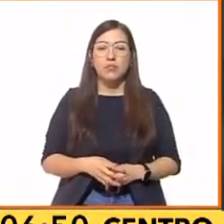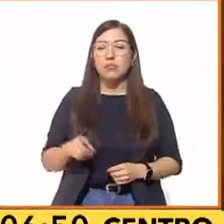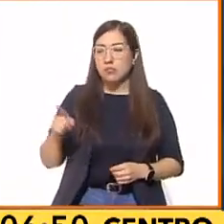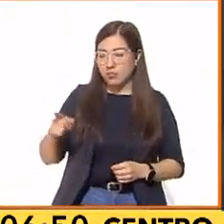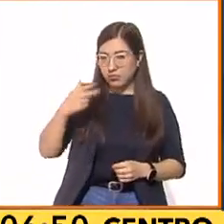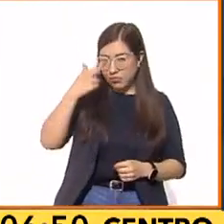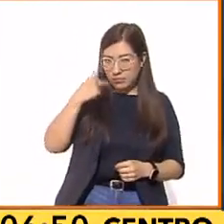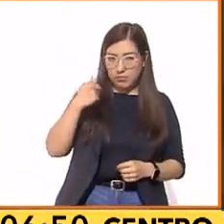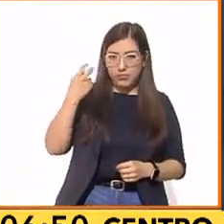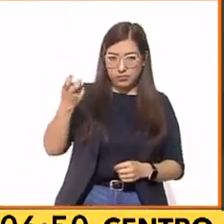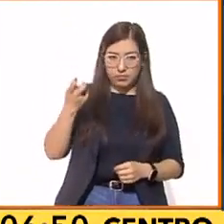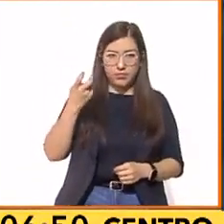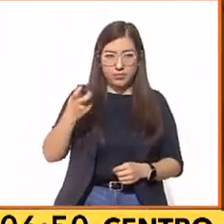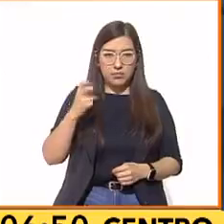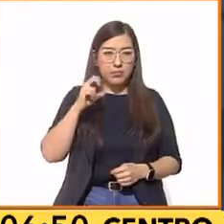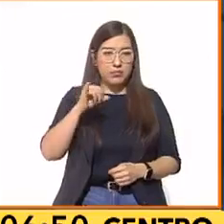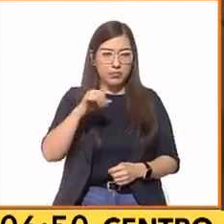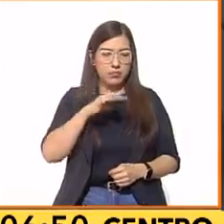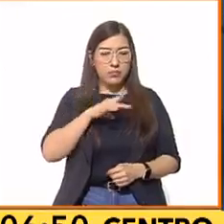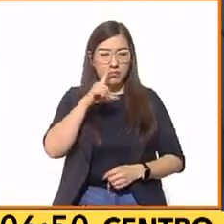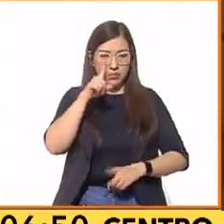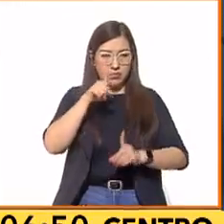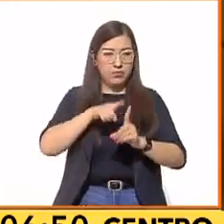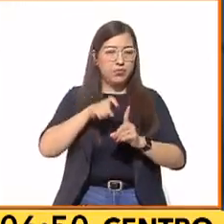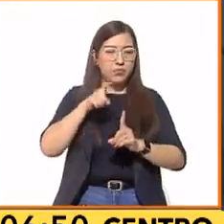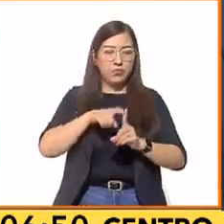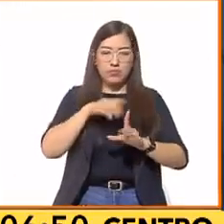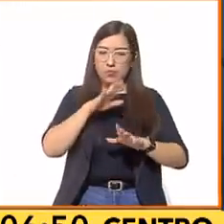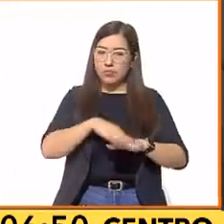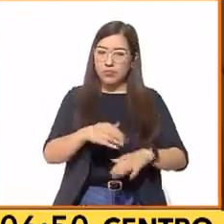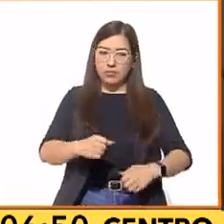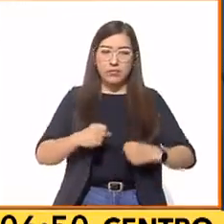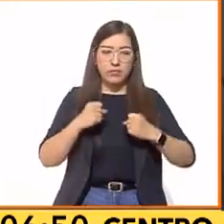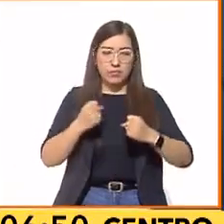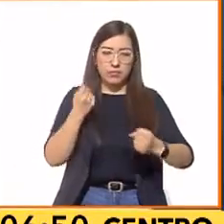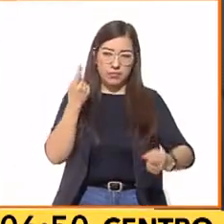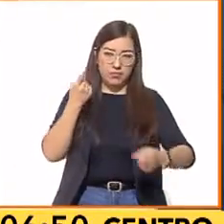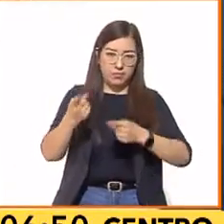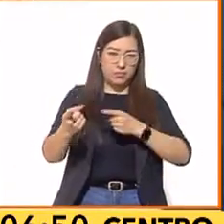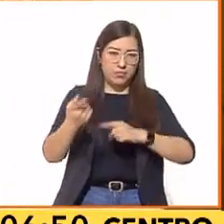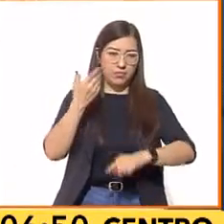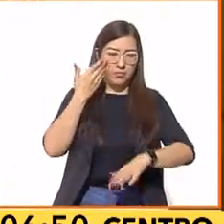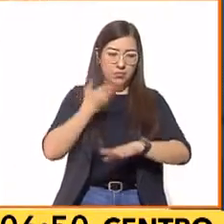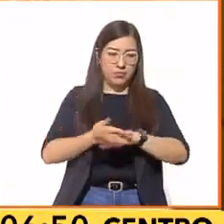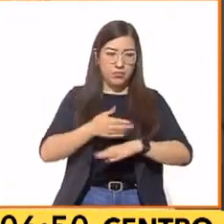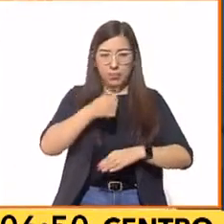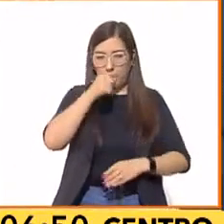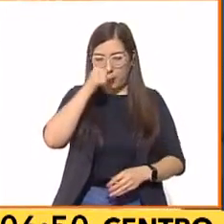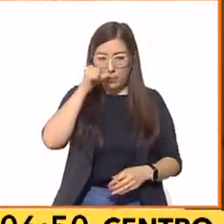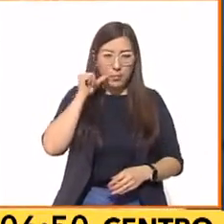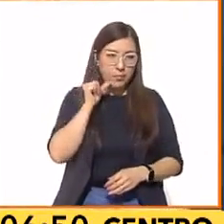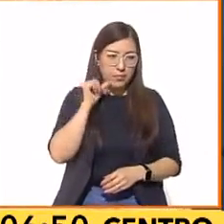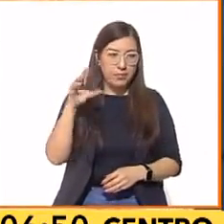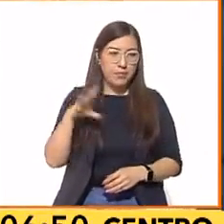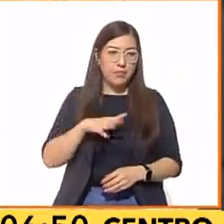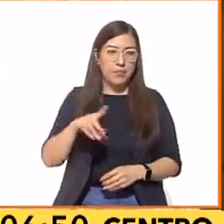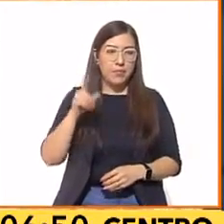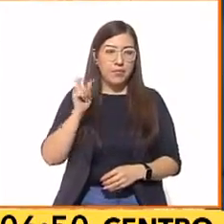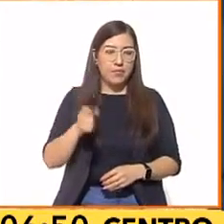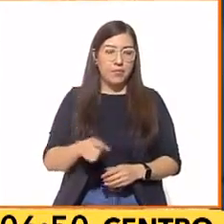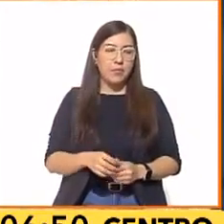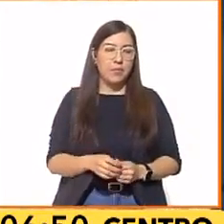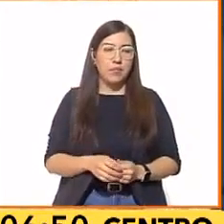señalas, porque hay una caricatura política que es feroz contra Juárez, que lo caricaturiza,